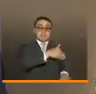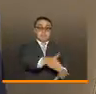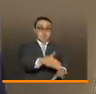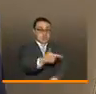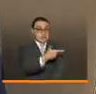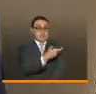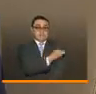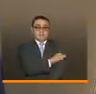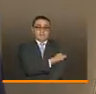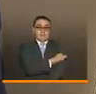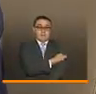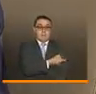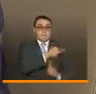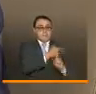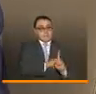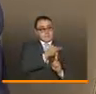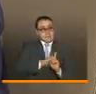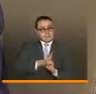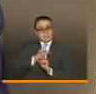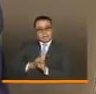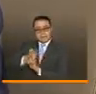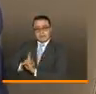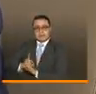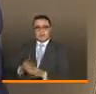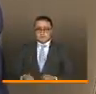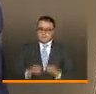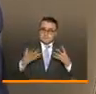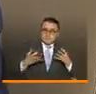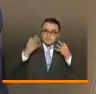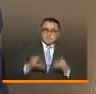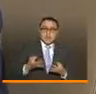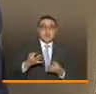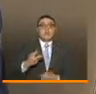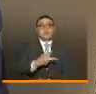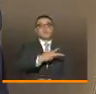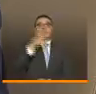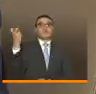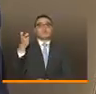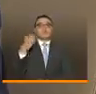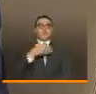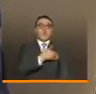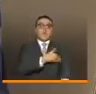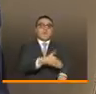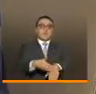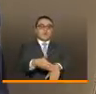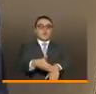dosis por mes. Esto es cerca de 200 millones de